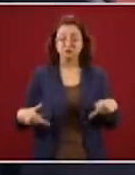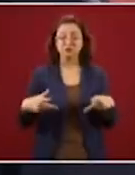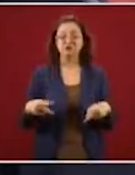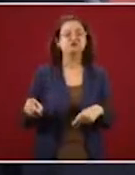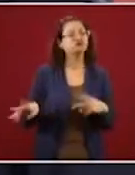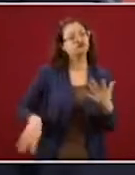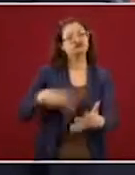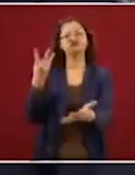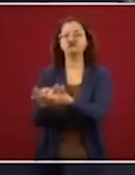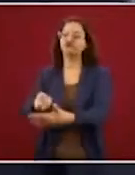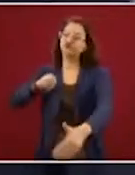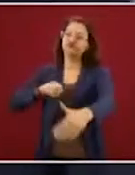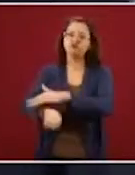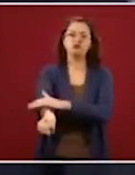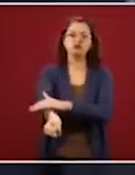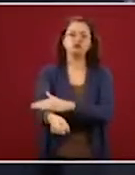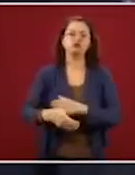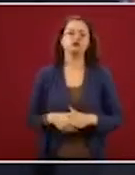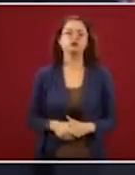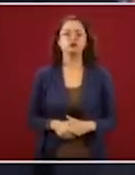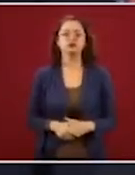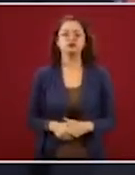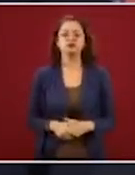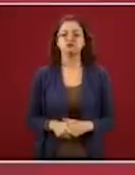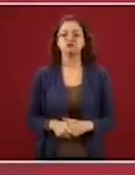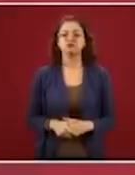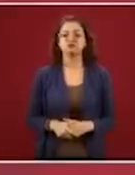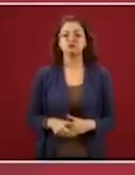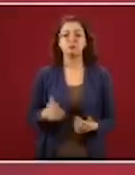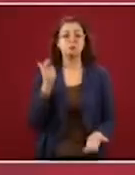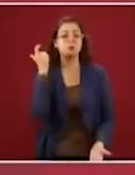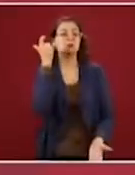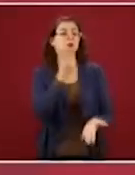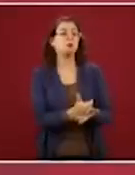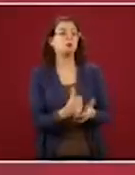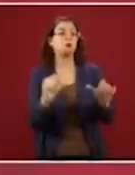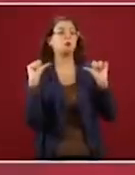a la cárcel sin derecho a fianza.